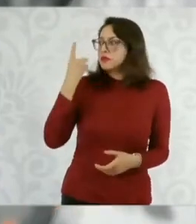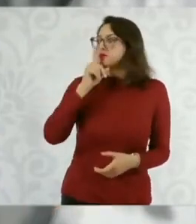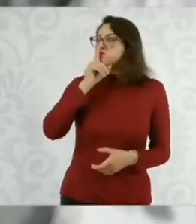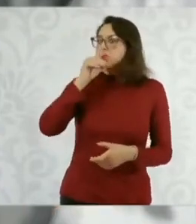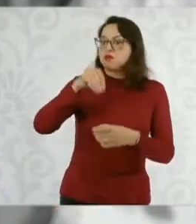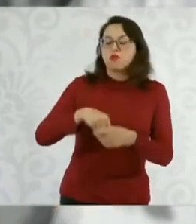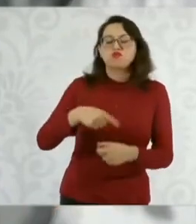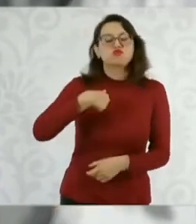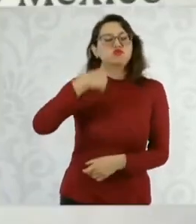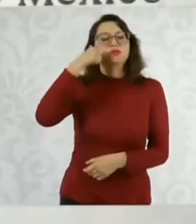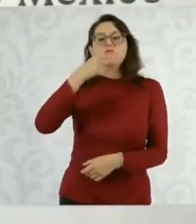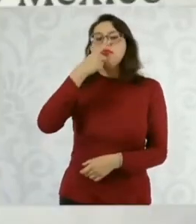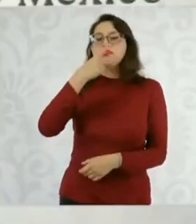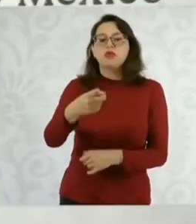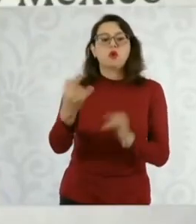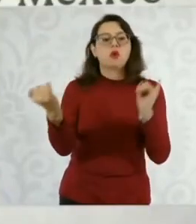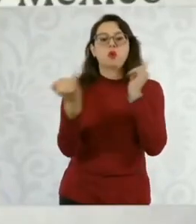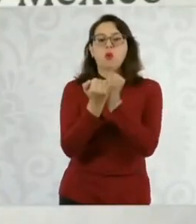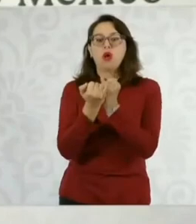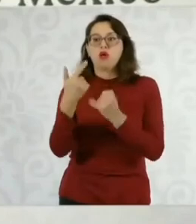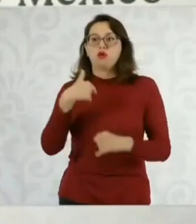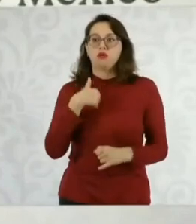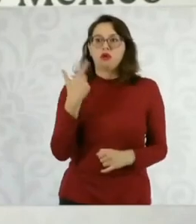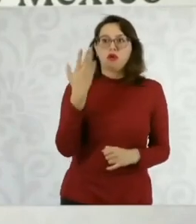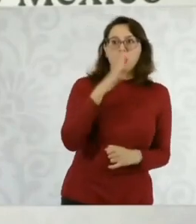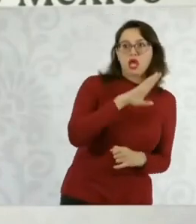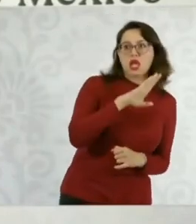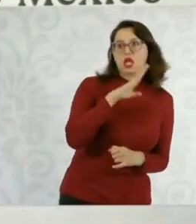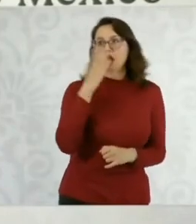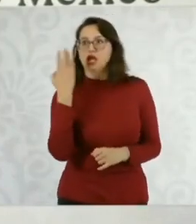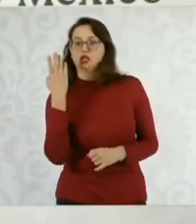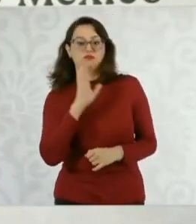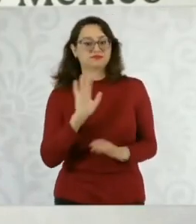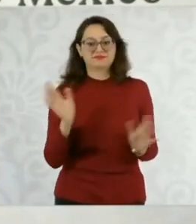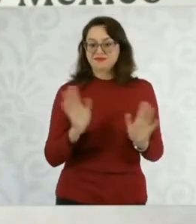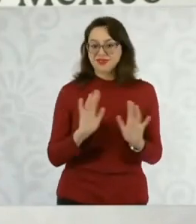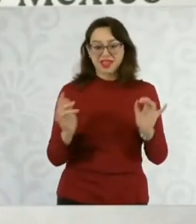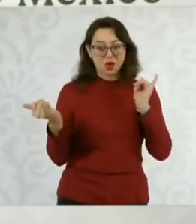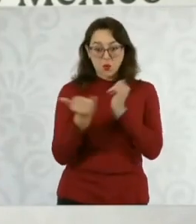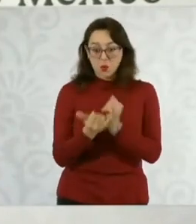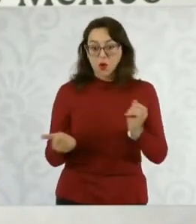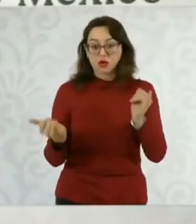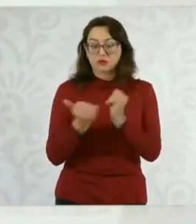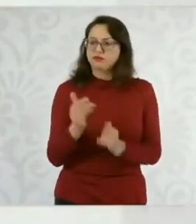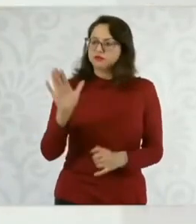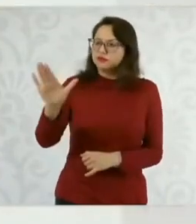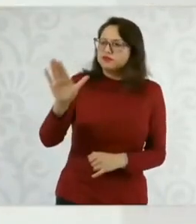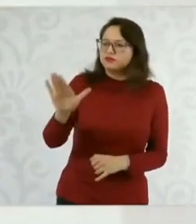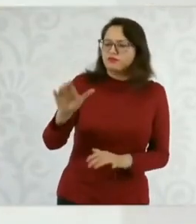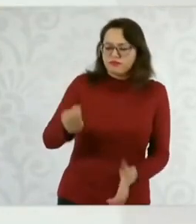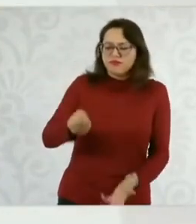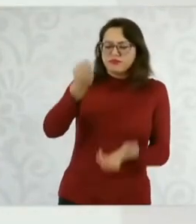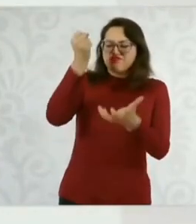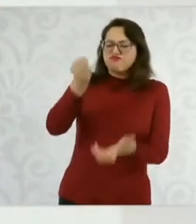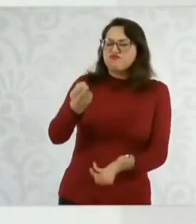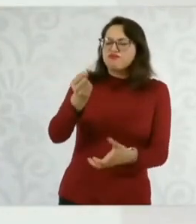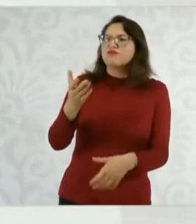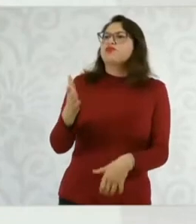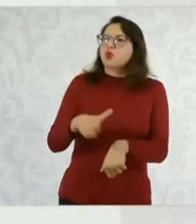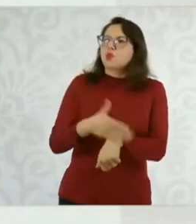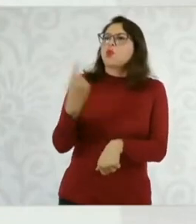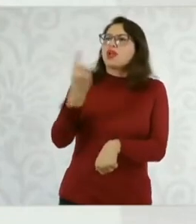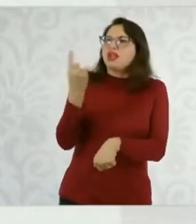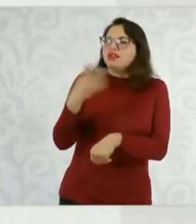es lo mismo, no cambia mi posición, que es muy importante la transparencia de por qué requieren